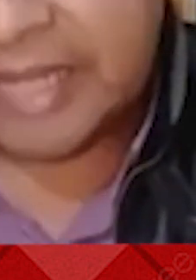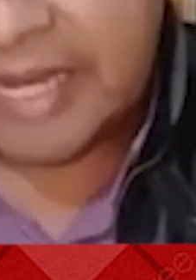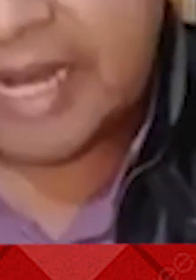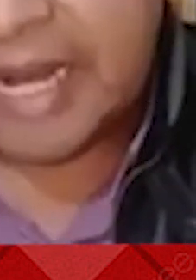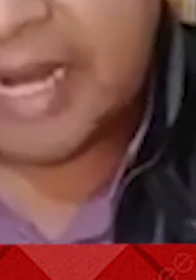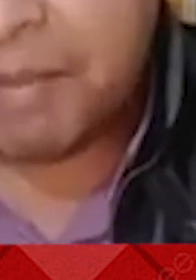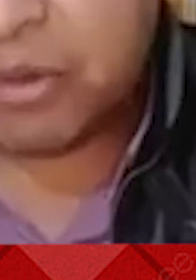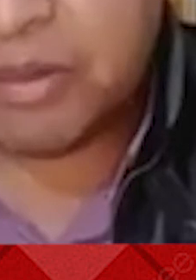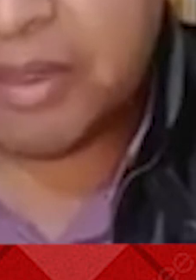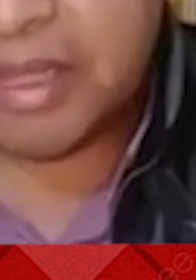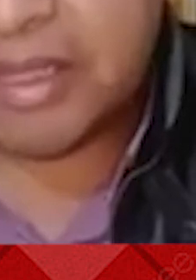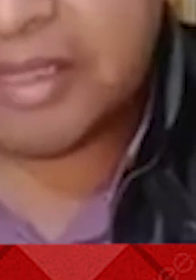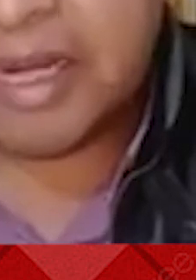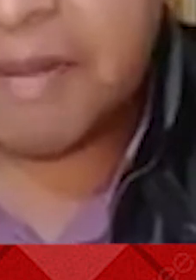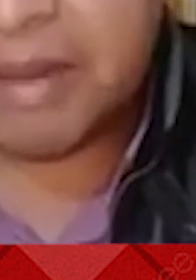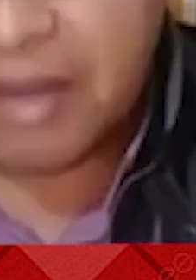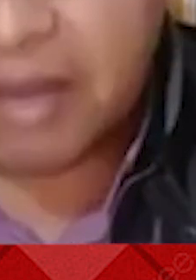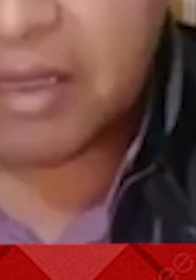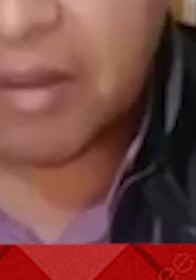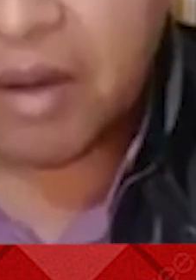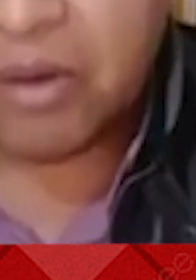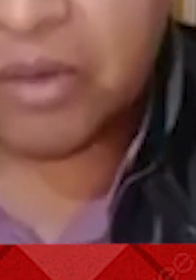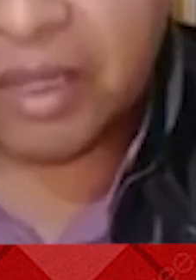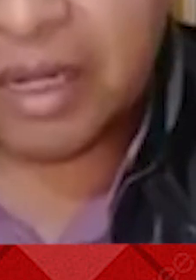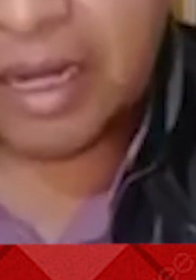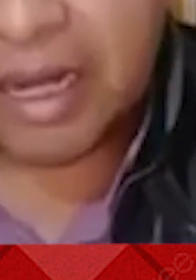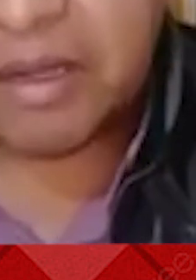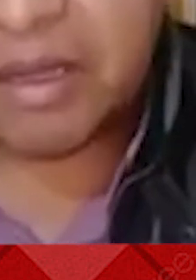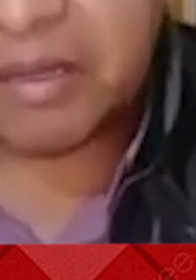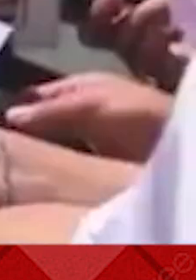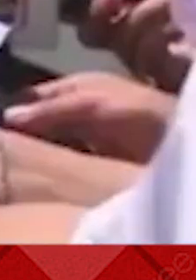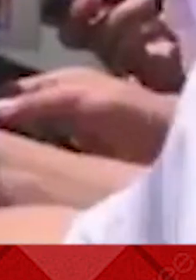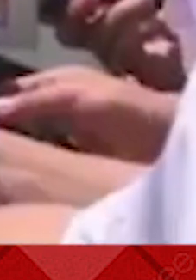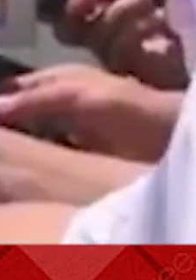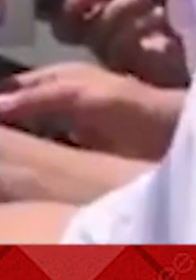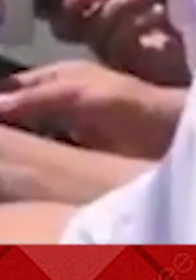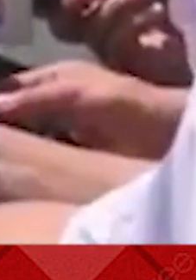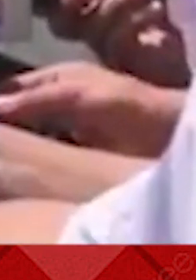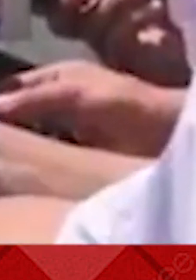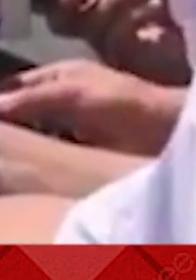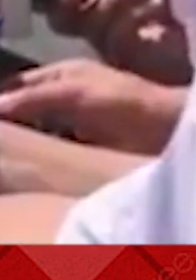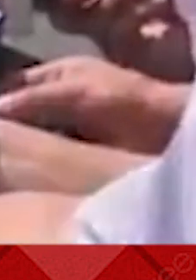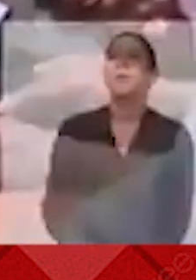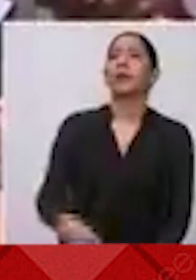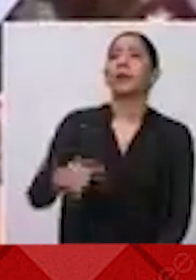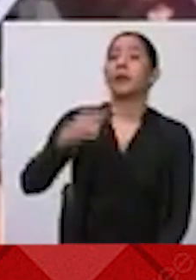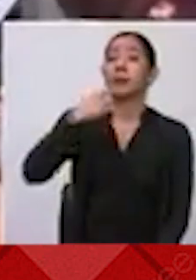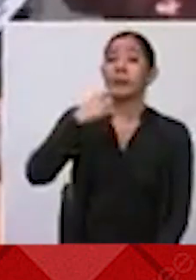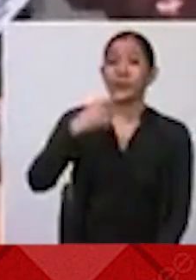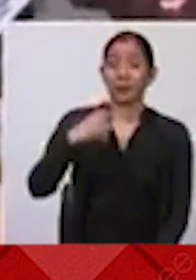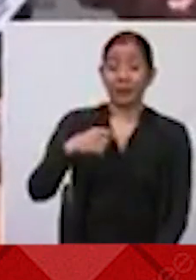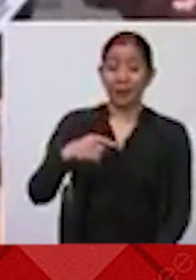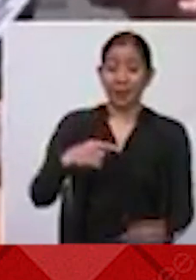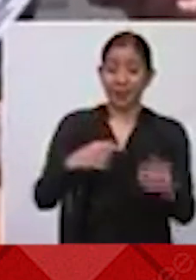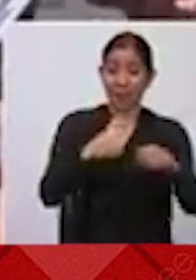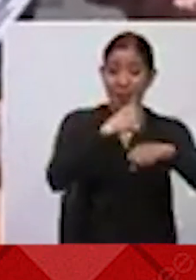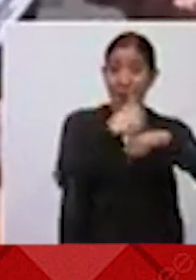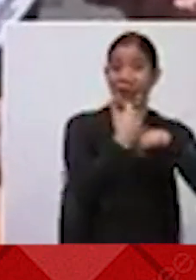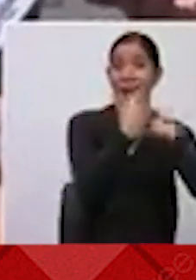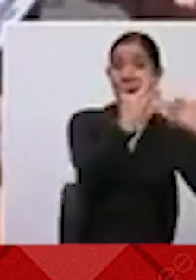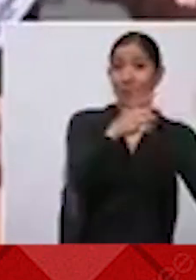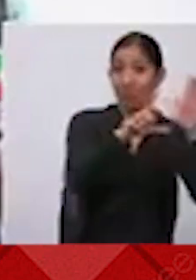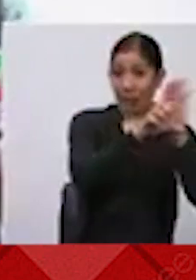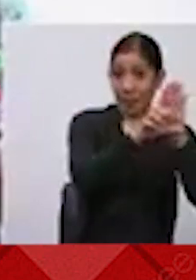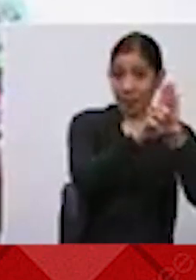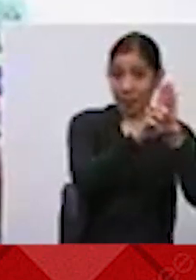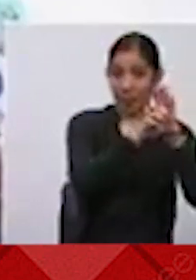que señala la posibilidad de reglamentar el trabajo de la Cámara de Diputados a través de los reglamentos específicos, es decir, de diputados